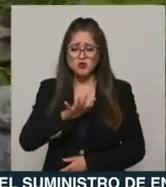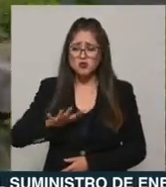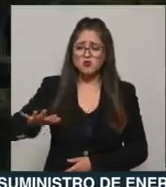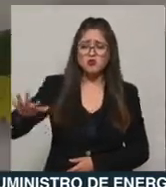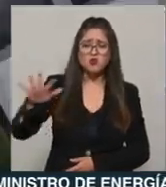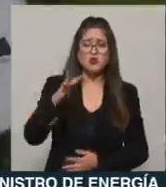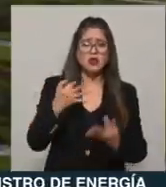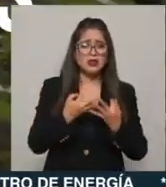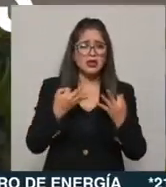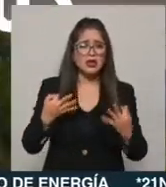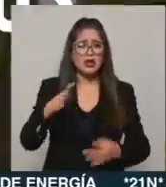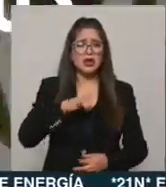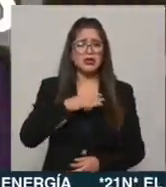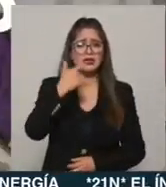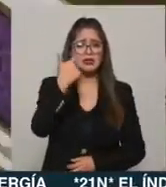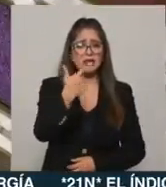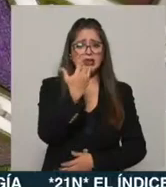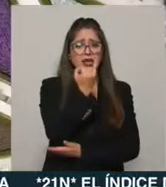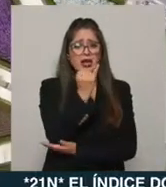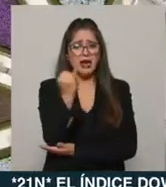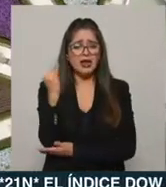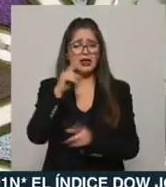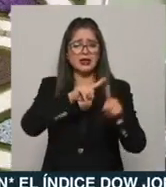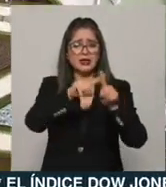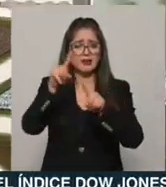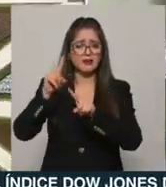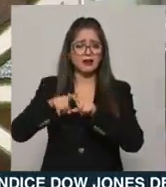extensión existen 7 jardines temáticos.